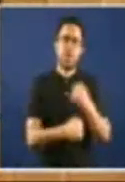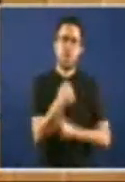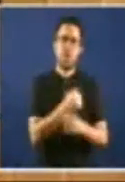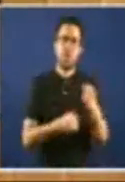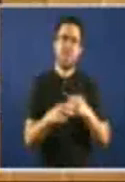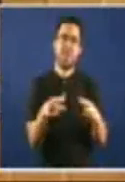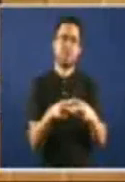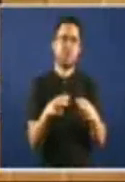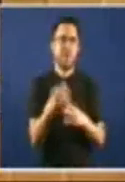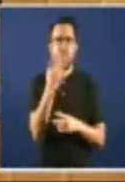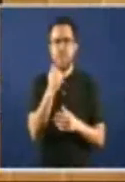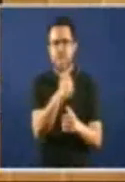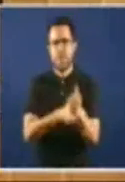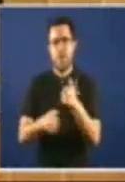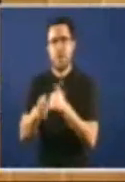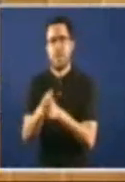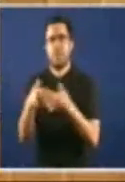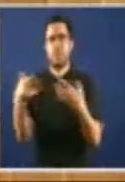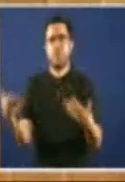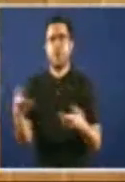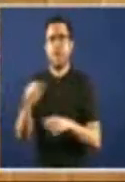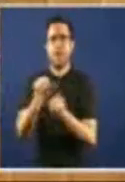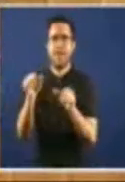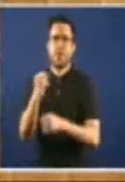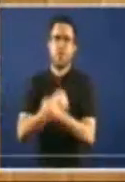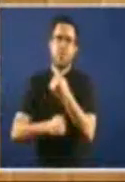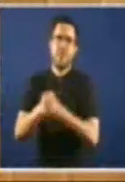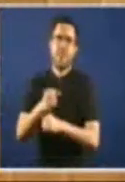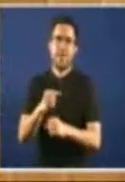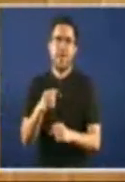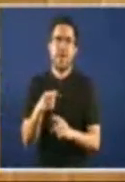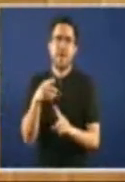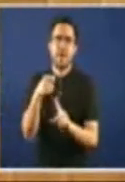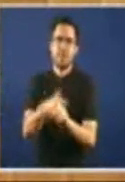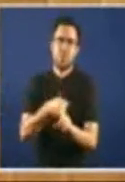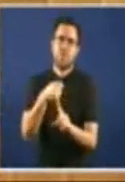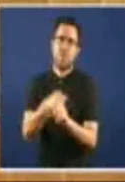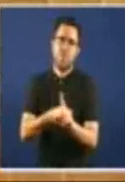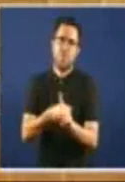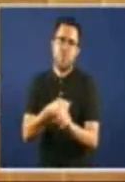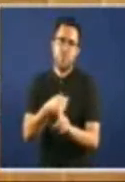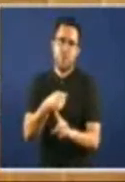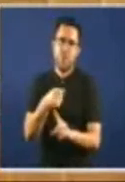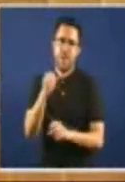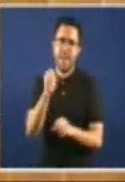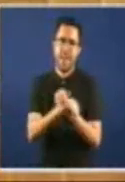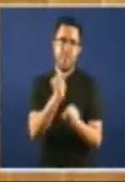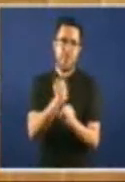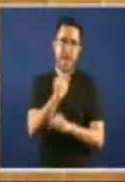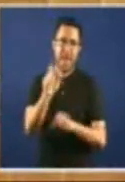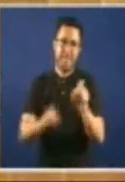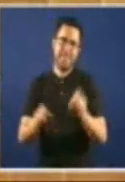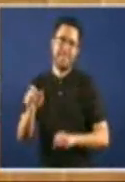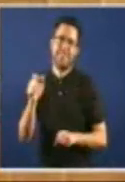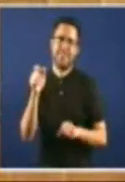explotación Laboral Dos traballadores E das traballadoras Que son O fin o acabo Os seus amigos Pero